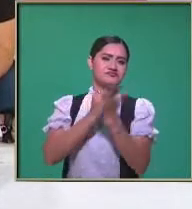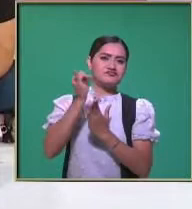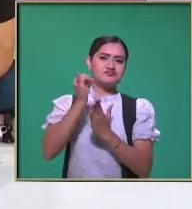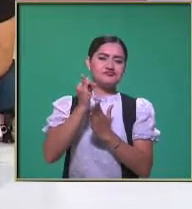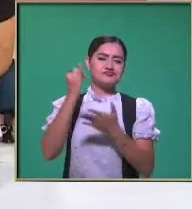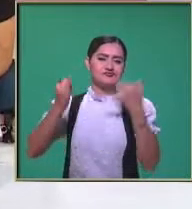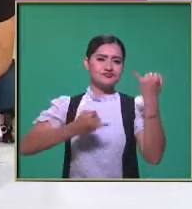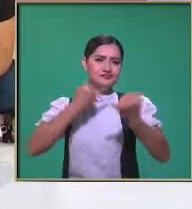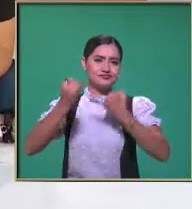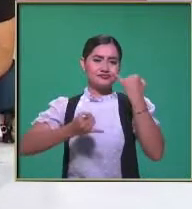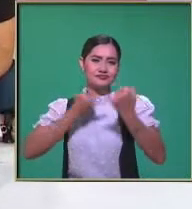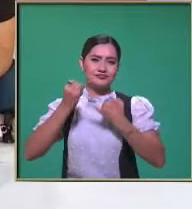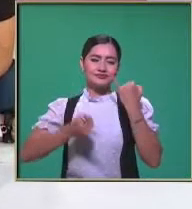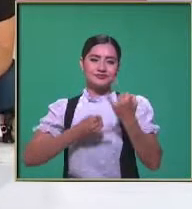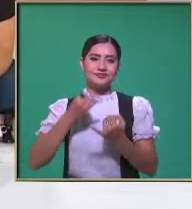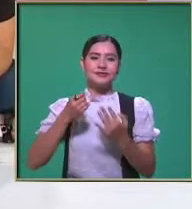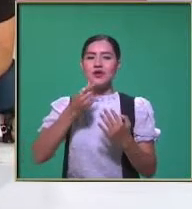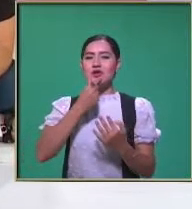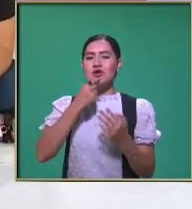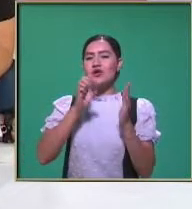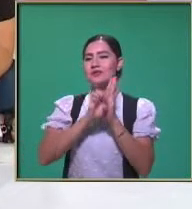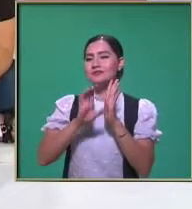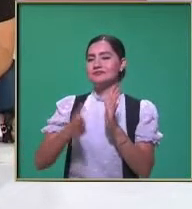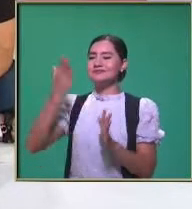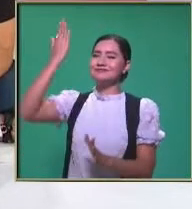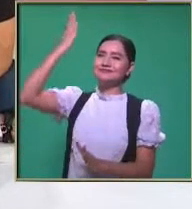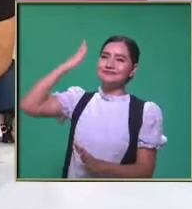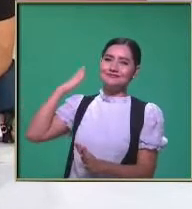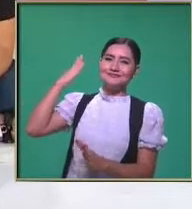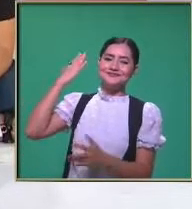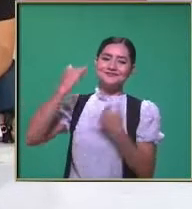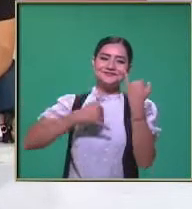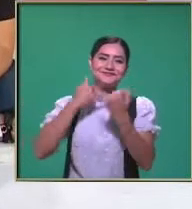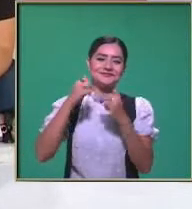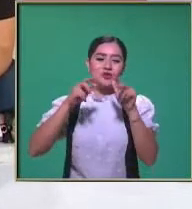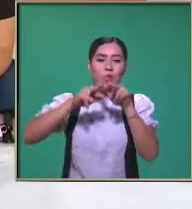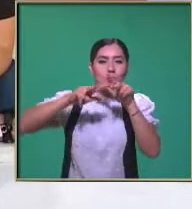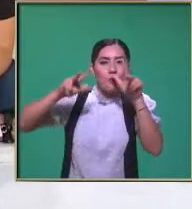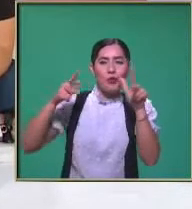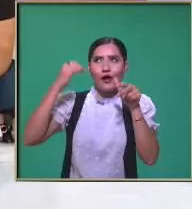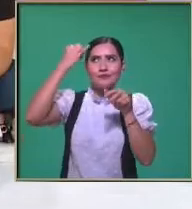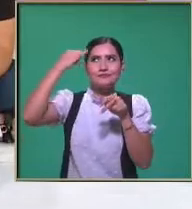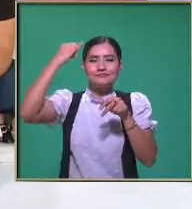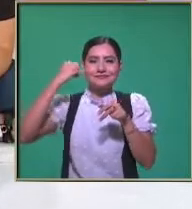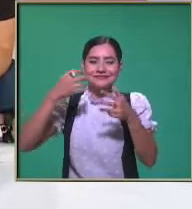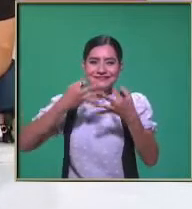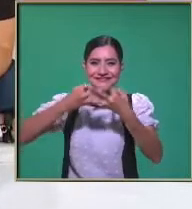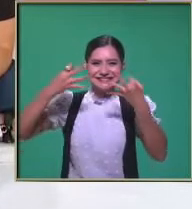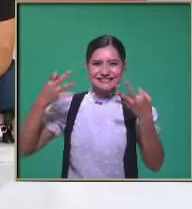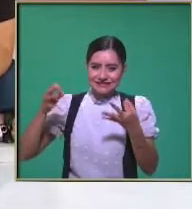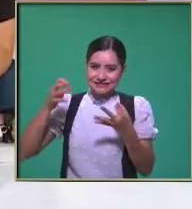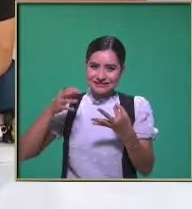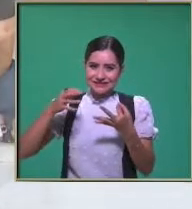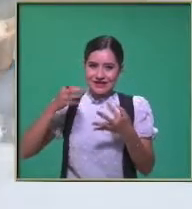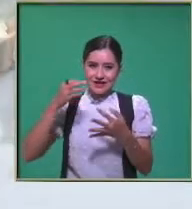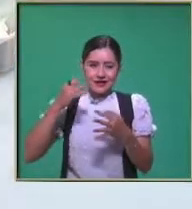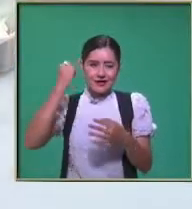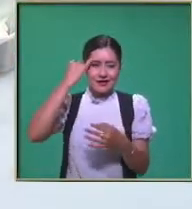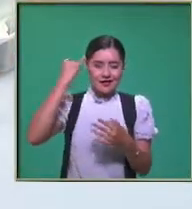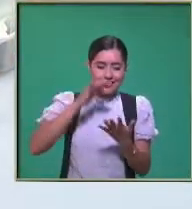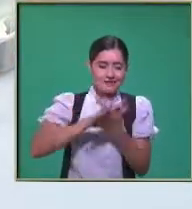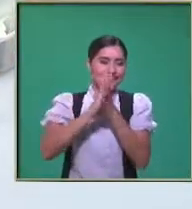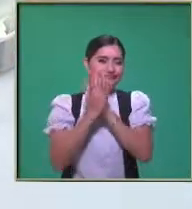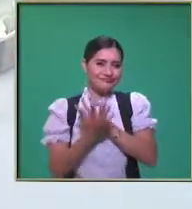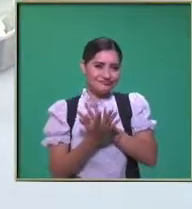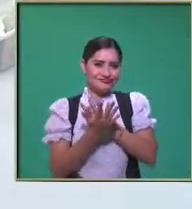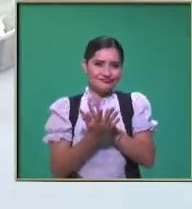bueno, ¿quién no en su infancia hizo pastelitos? Pastelitos de lodo, ¿ya viste? Mira mi pastelito, yo ya lo